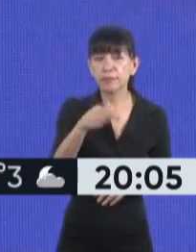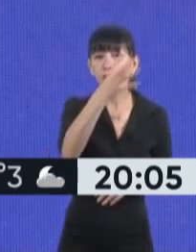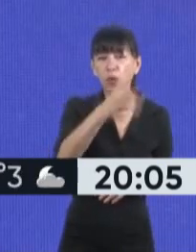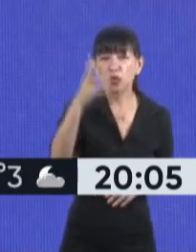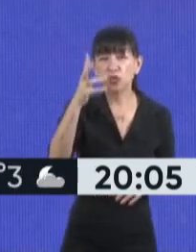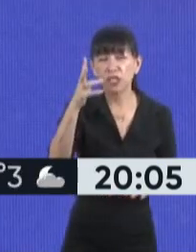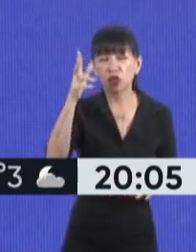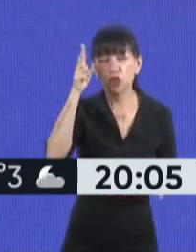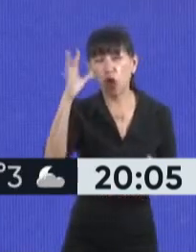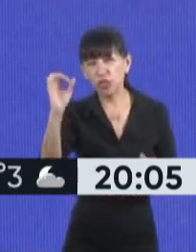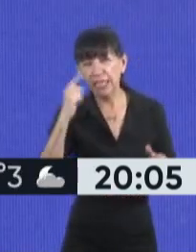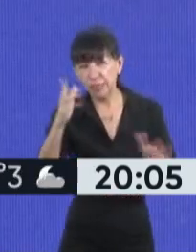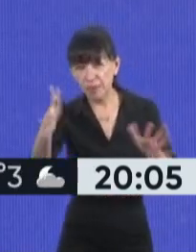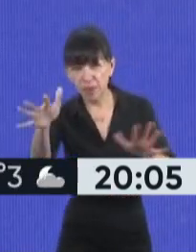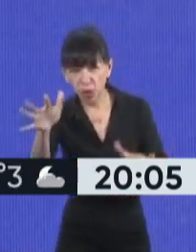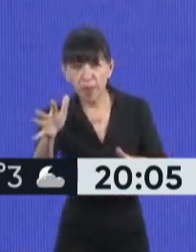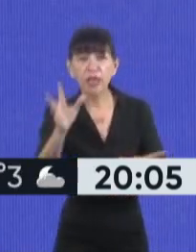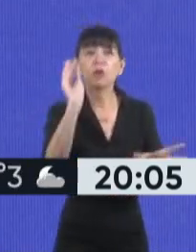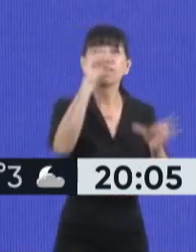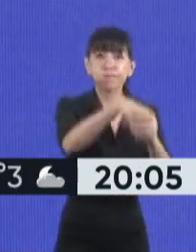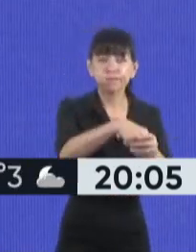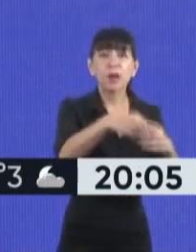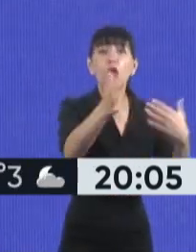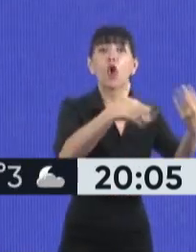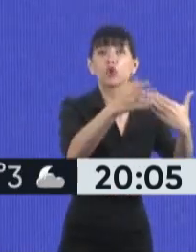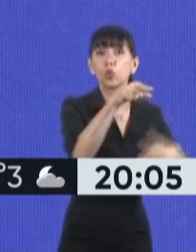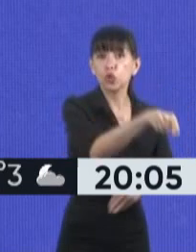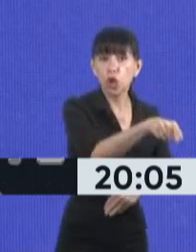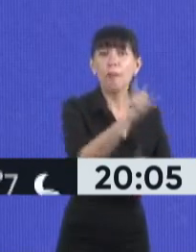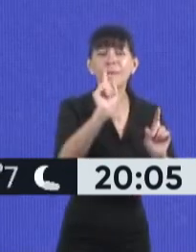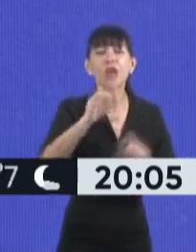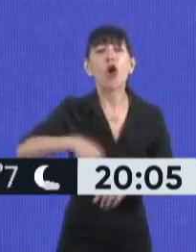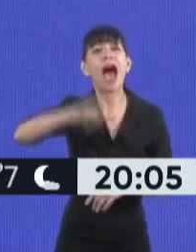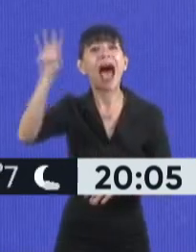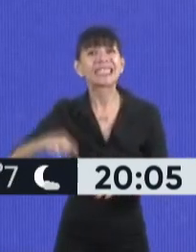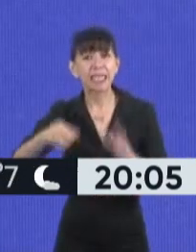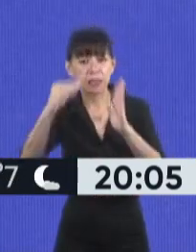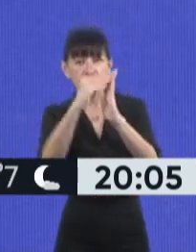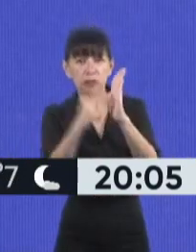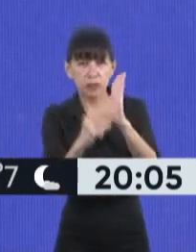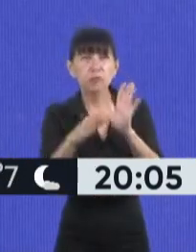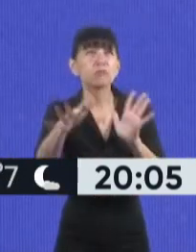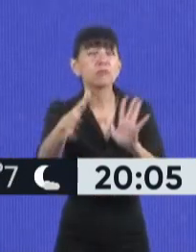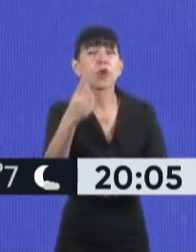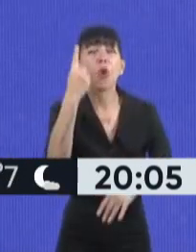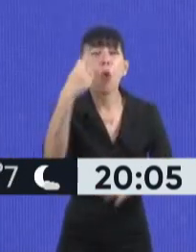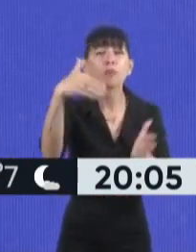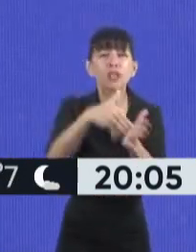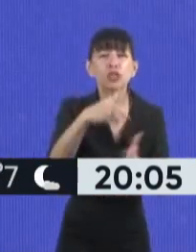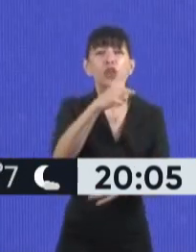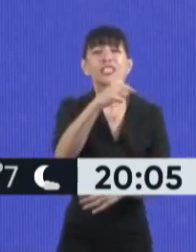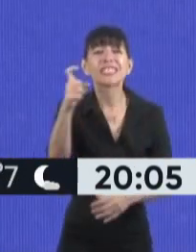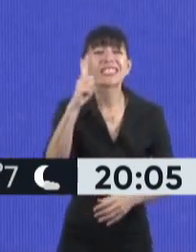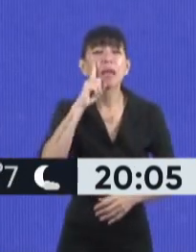actividad de la construcción. Pero en el ANSES se registran más de 1.100.000 personas que